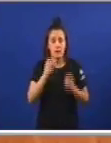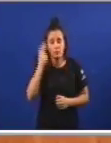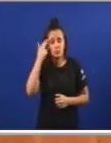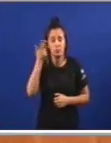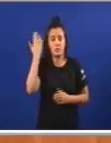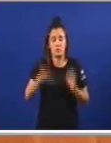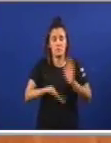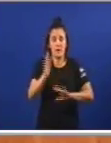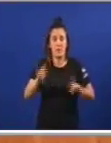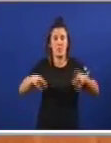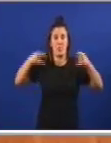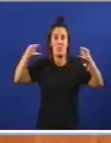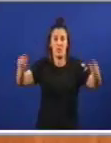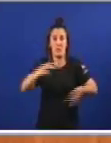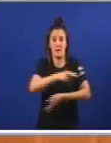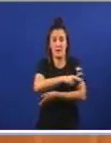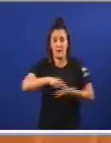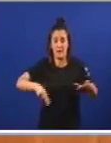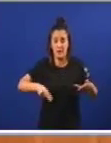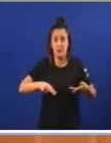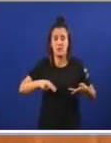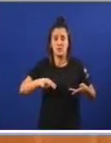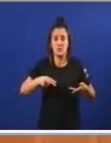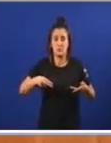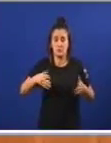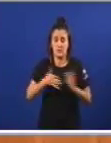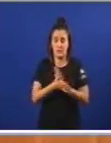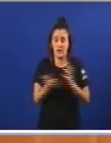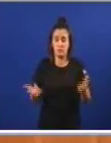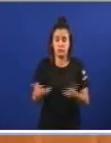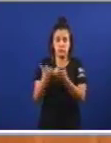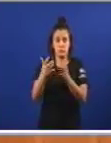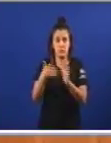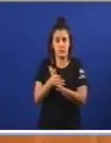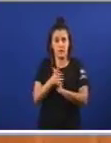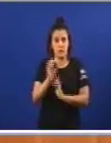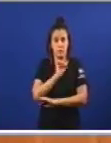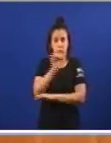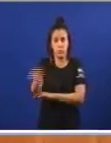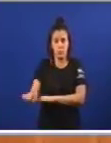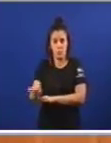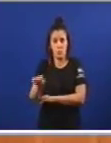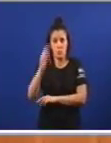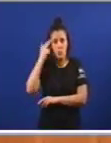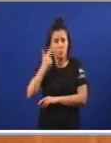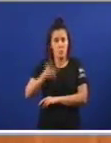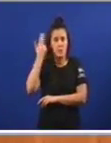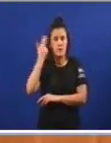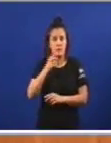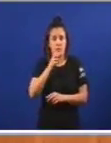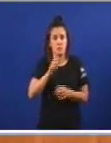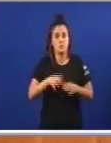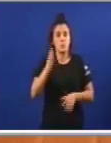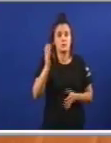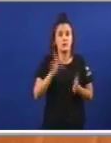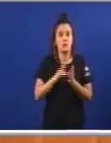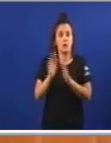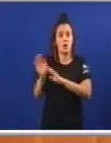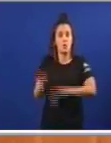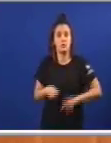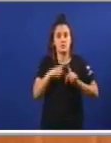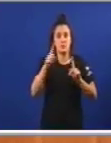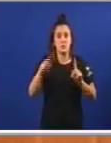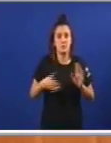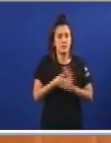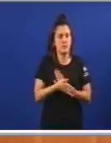duplican xa en Galicia a morte por accidentes de tráfico, aínda que é certo que afortunadamente baixaron un pouco no último dato da cifra do INE, pero siguen